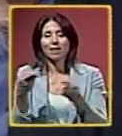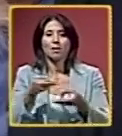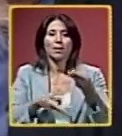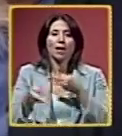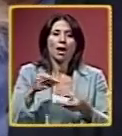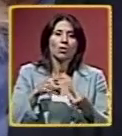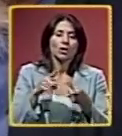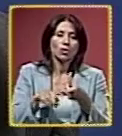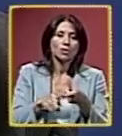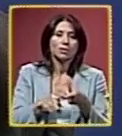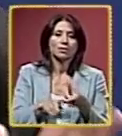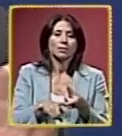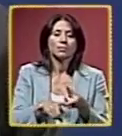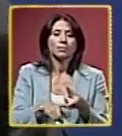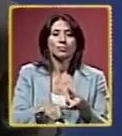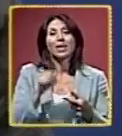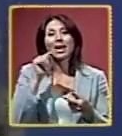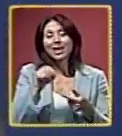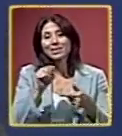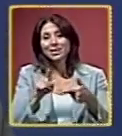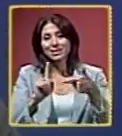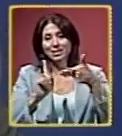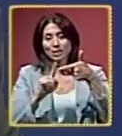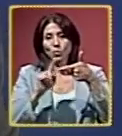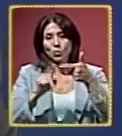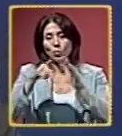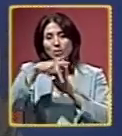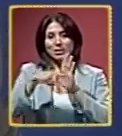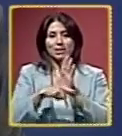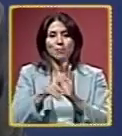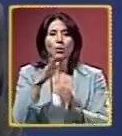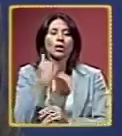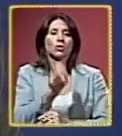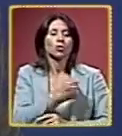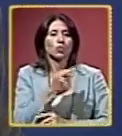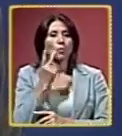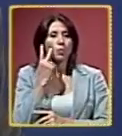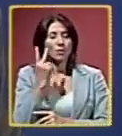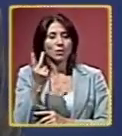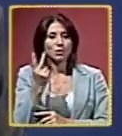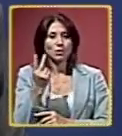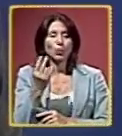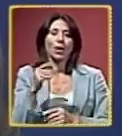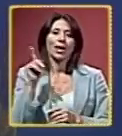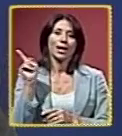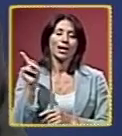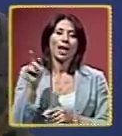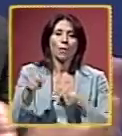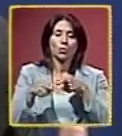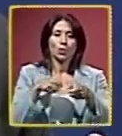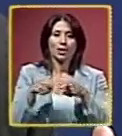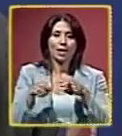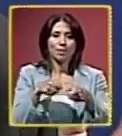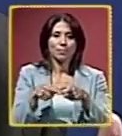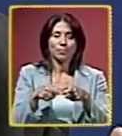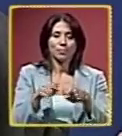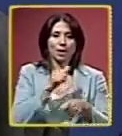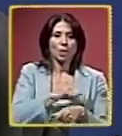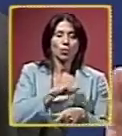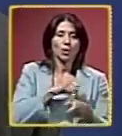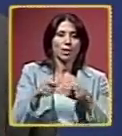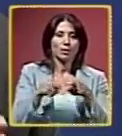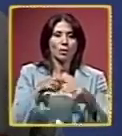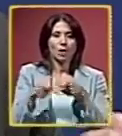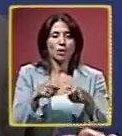bueno, este es el segundo principio que nosotros hemos destacado en la autoridad en esta etapa, y decir, bueno, lo primero era el servicio al